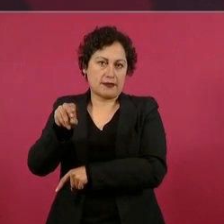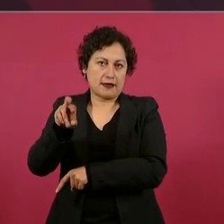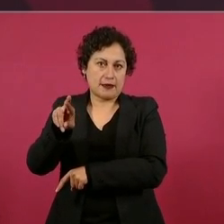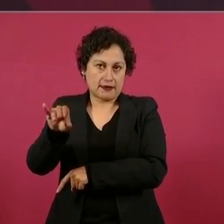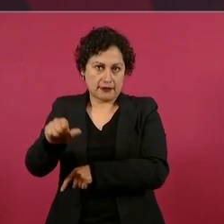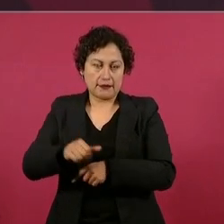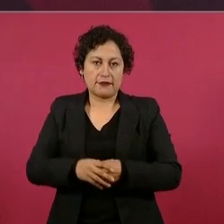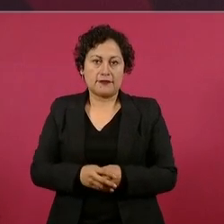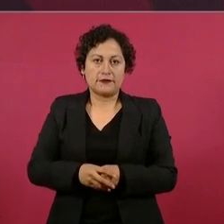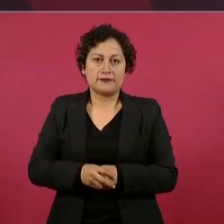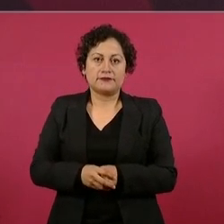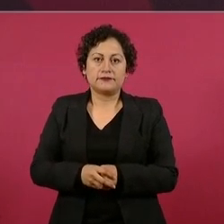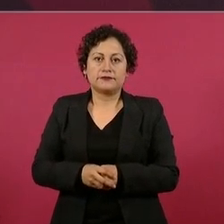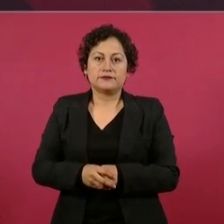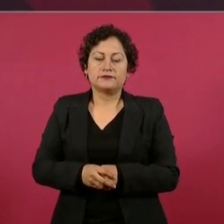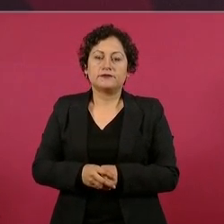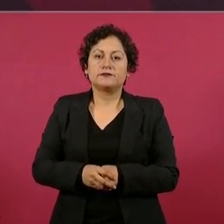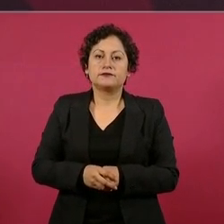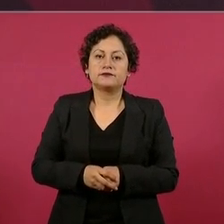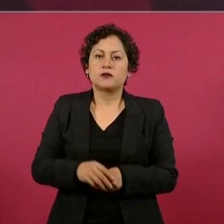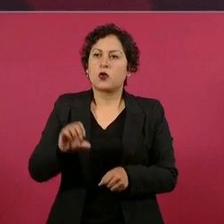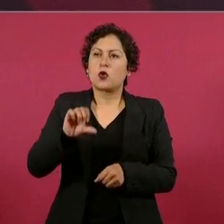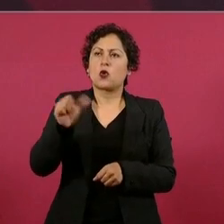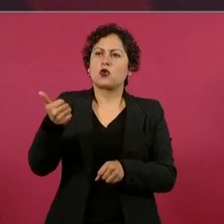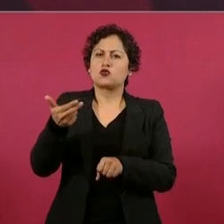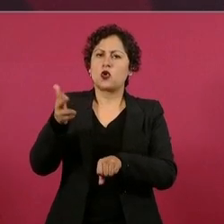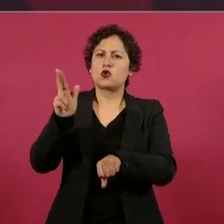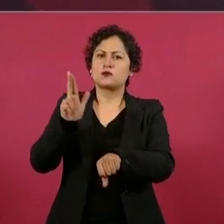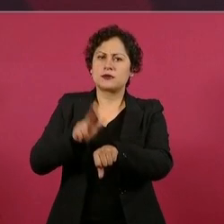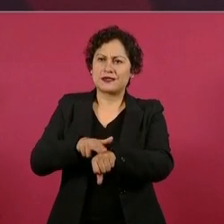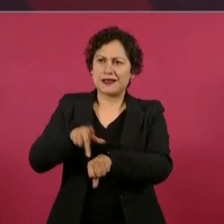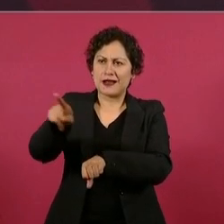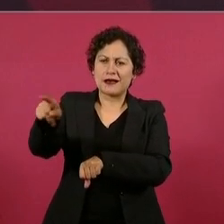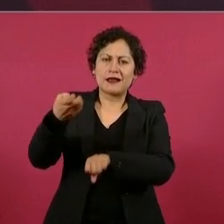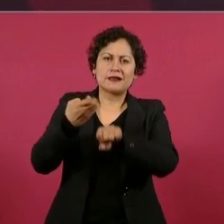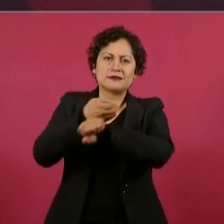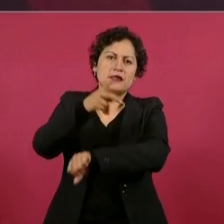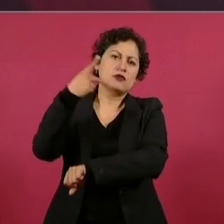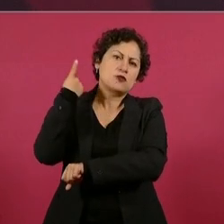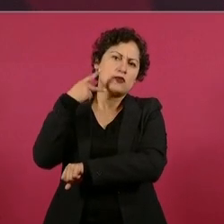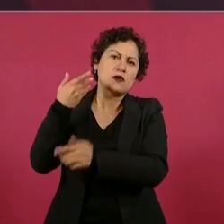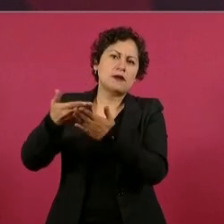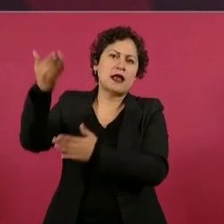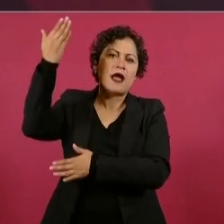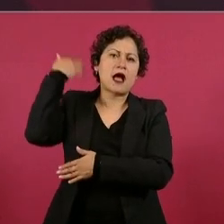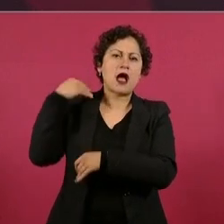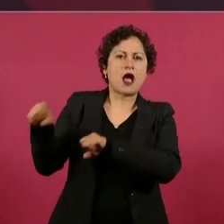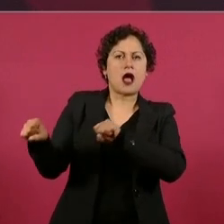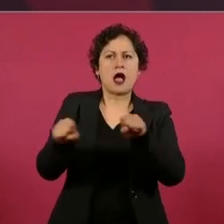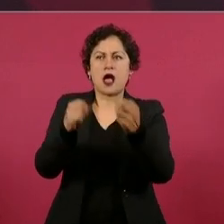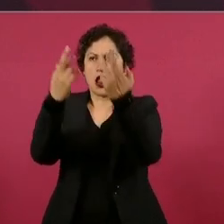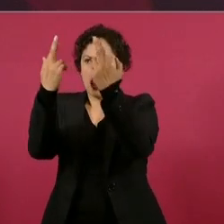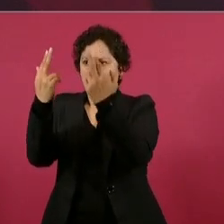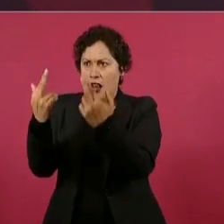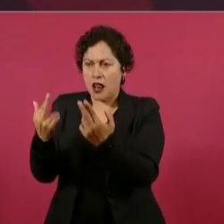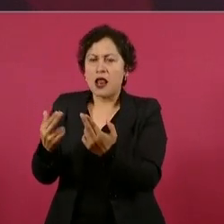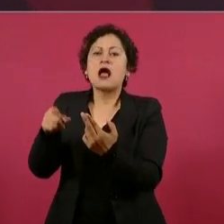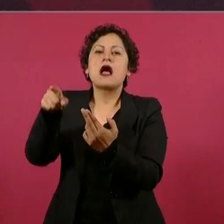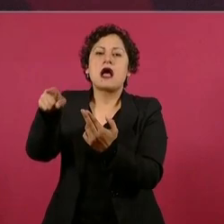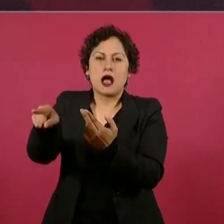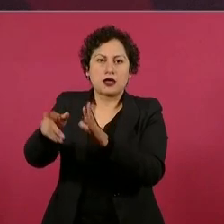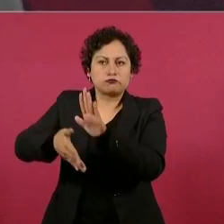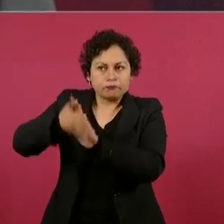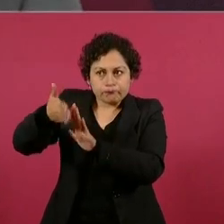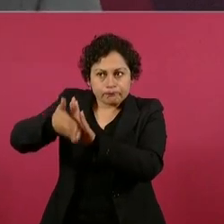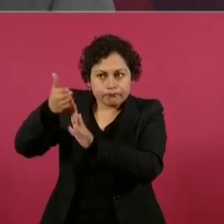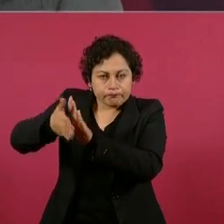un hospital que se afectó con los sismos en Puebla, que está avanzando en